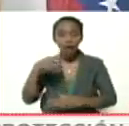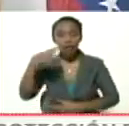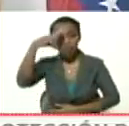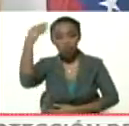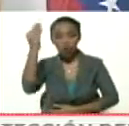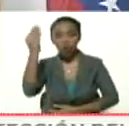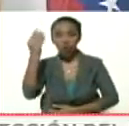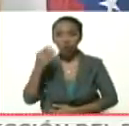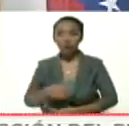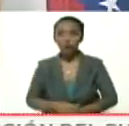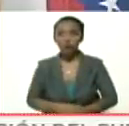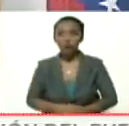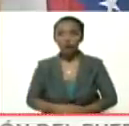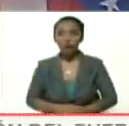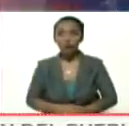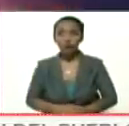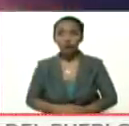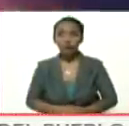favor, pastor.